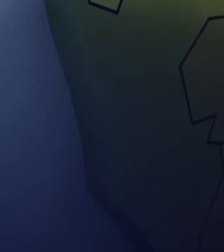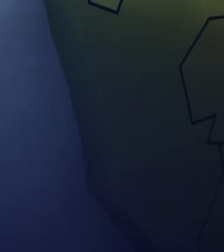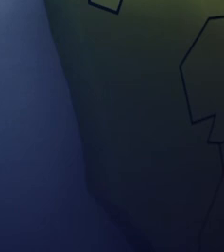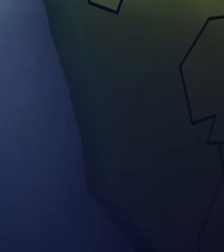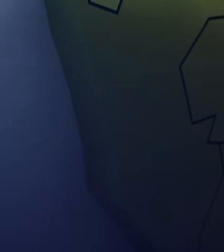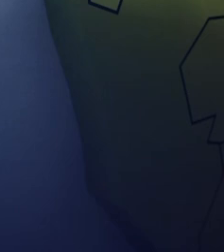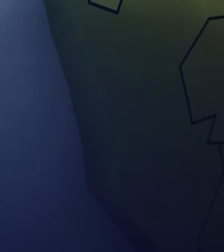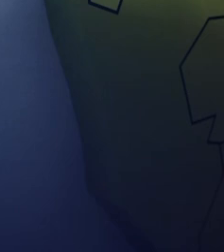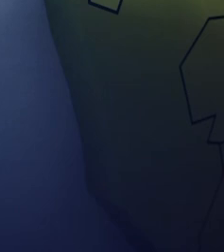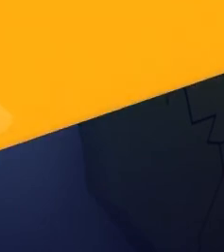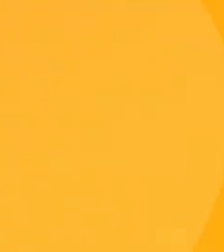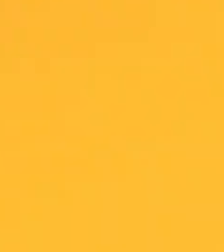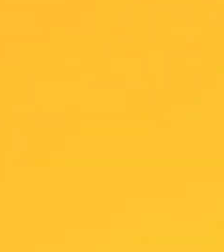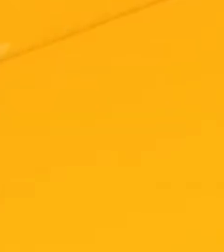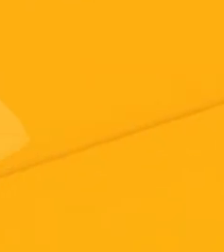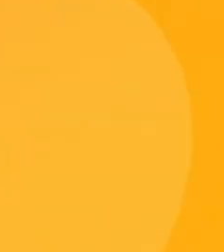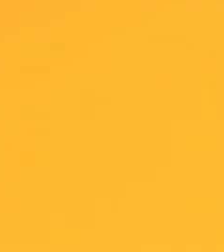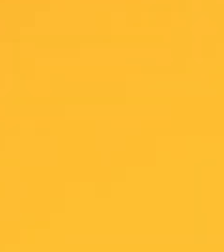¡Gracias!